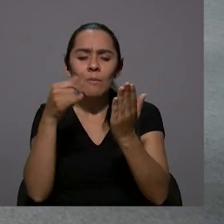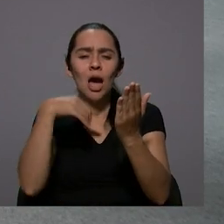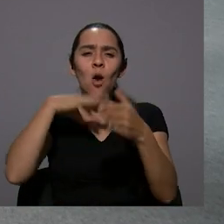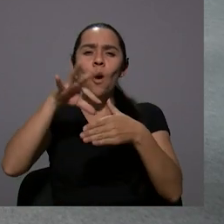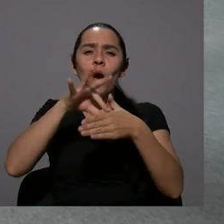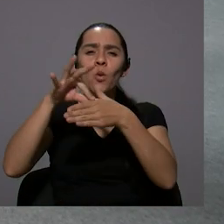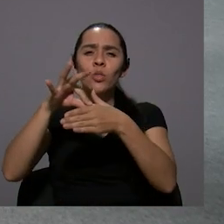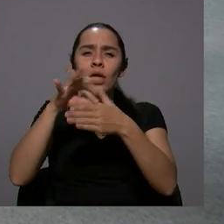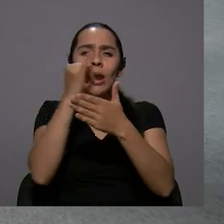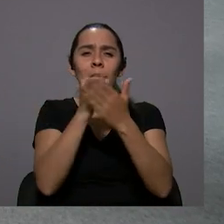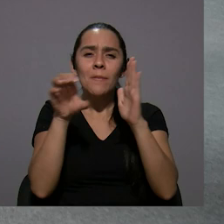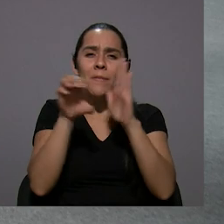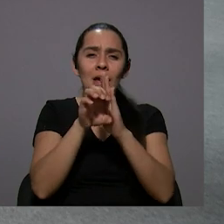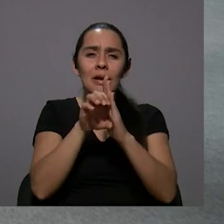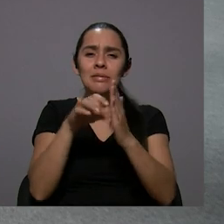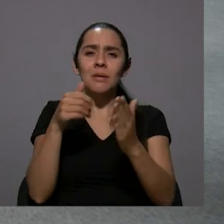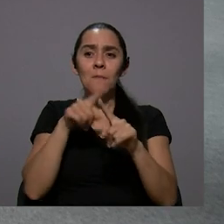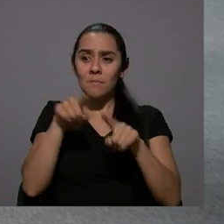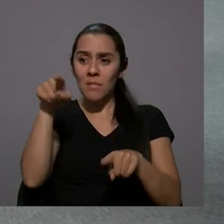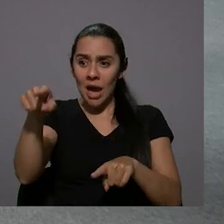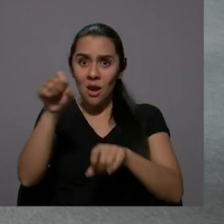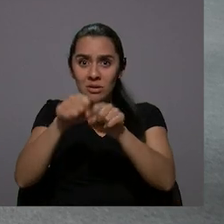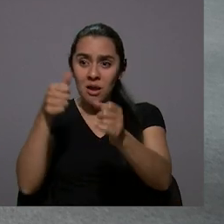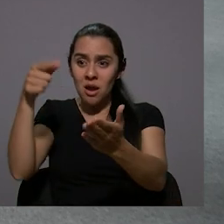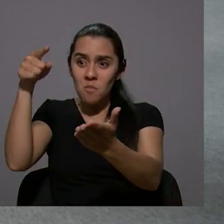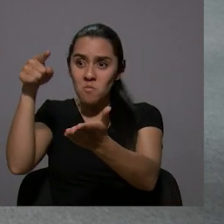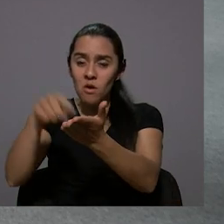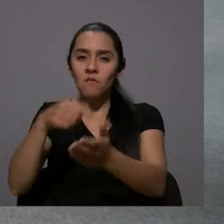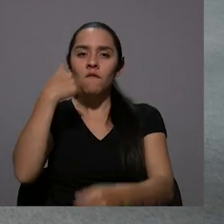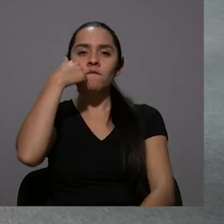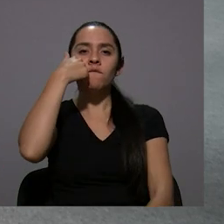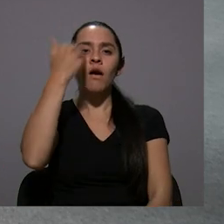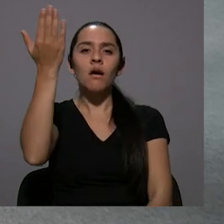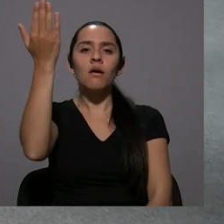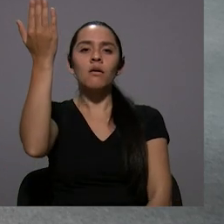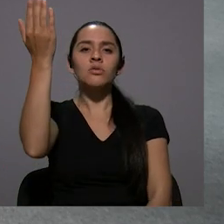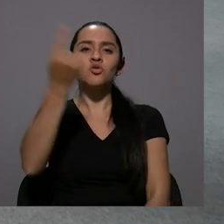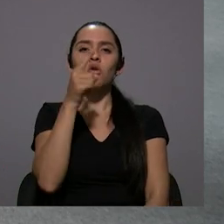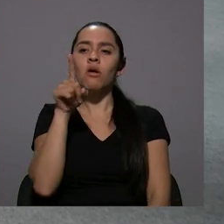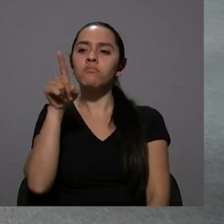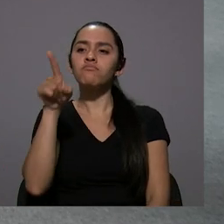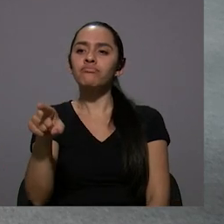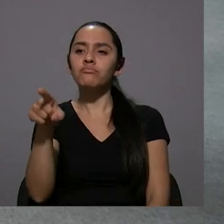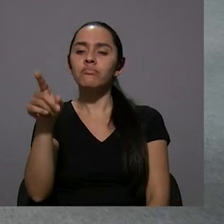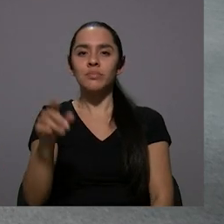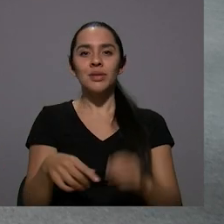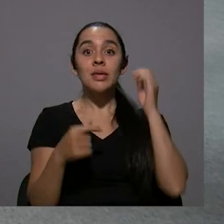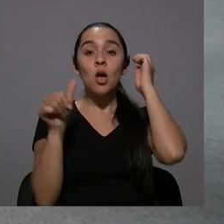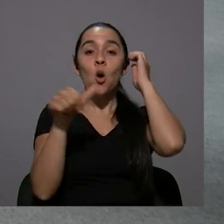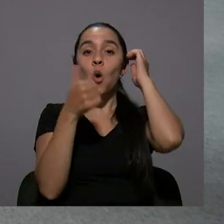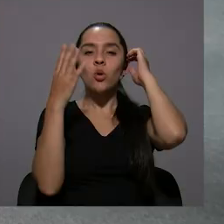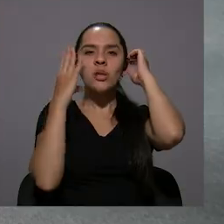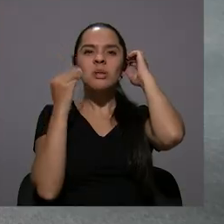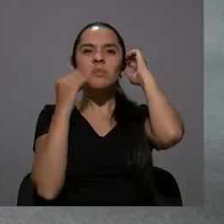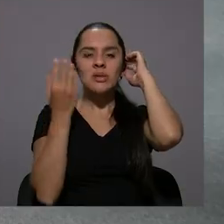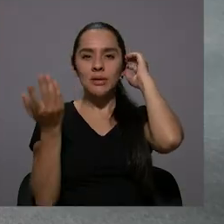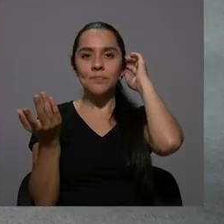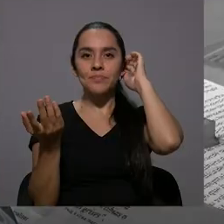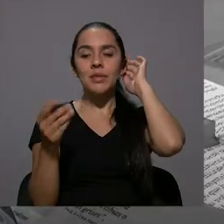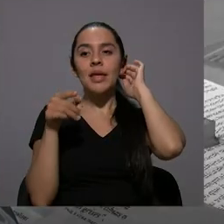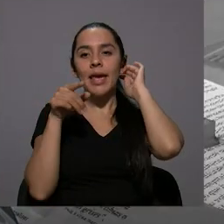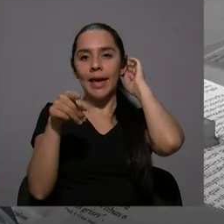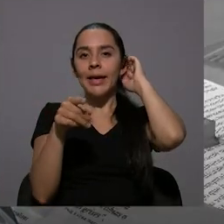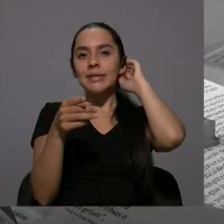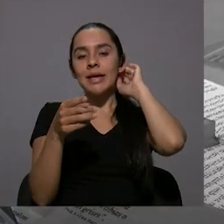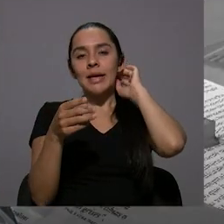adjuntar una imagen para ella es muy complicado per muy fácil es nada más de tocar verdad y cuál fue la otra experiencia Miren esta el